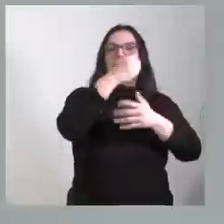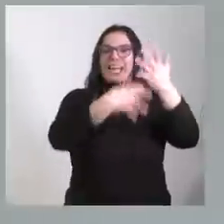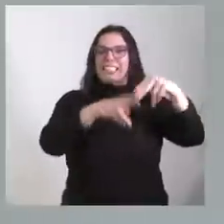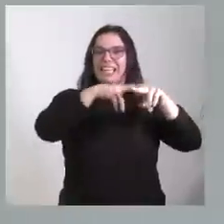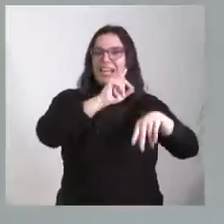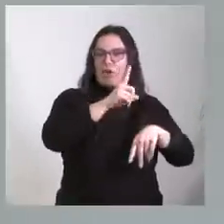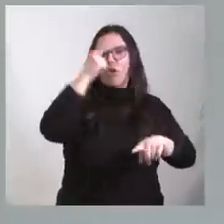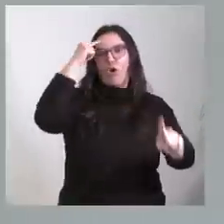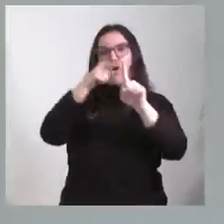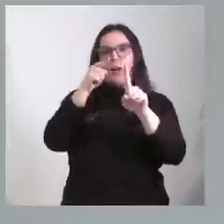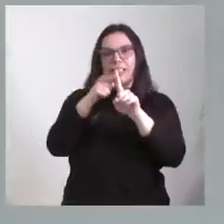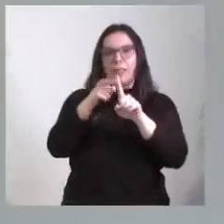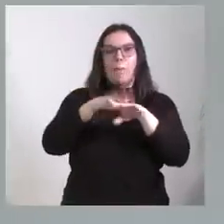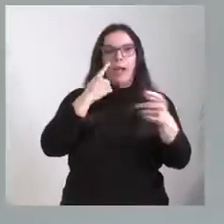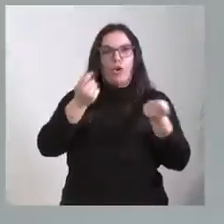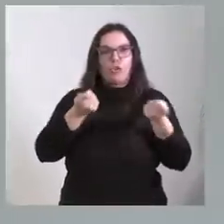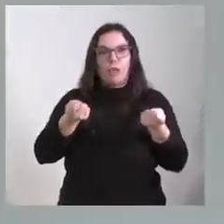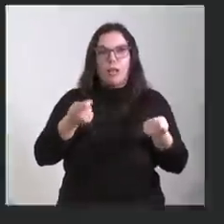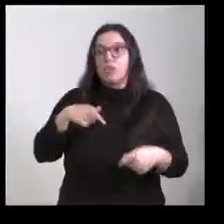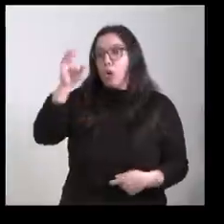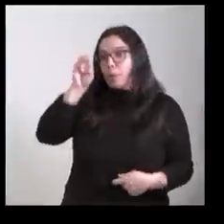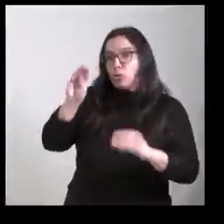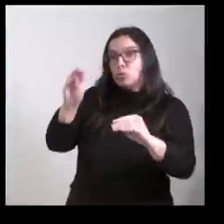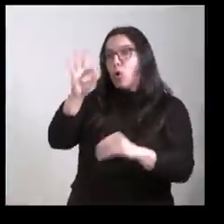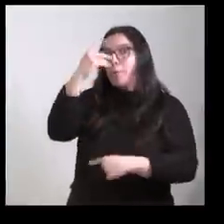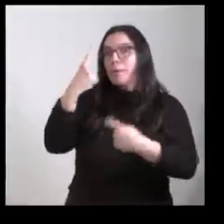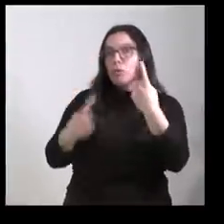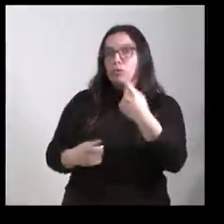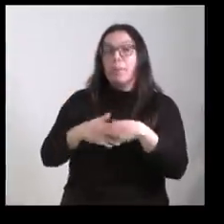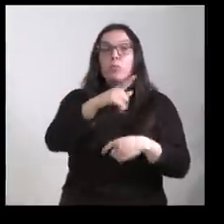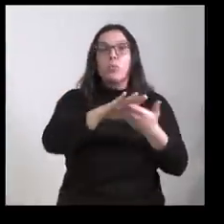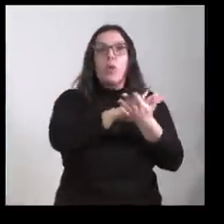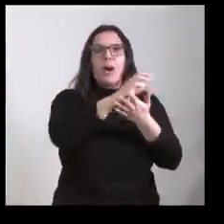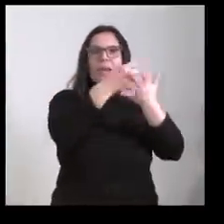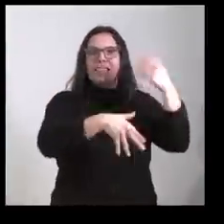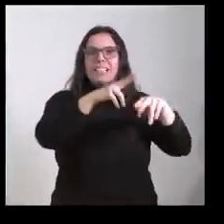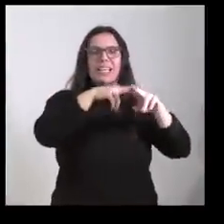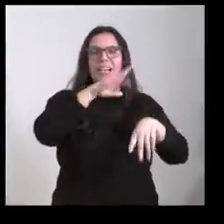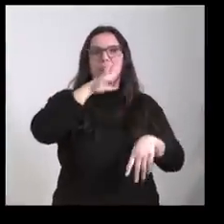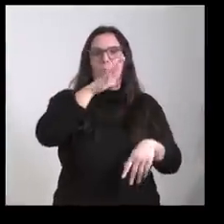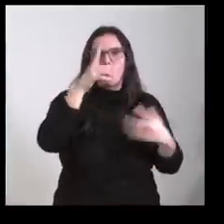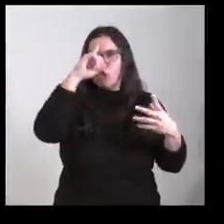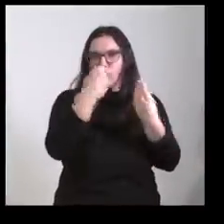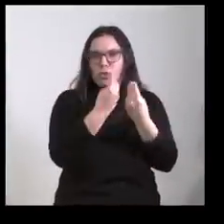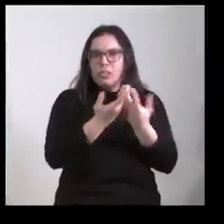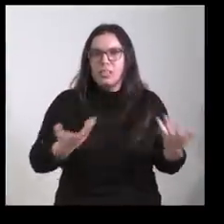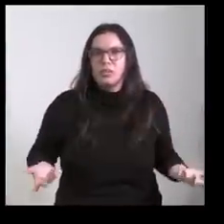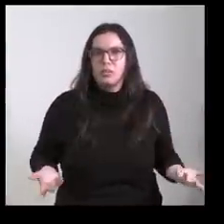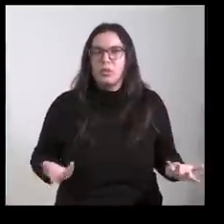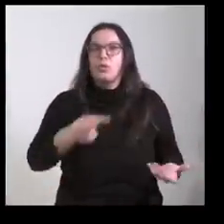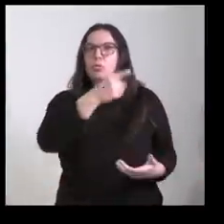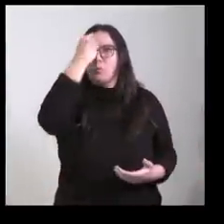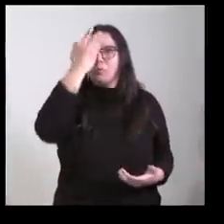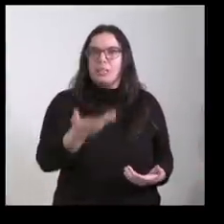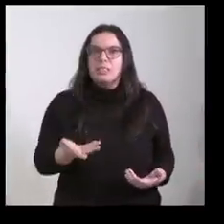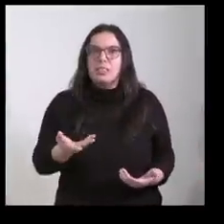o sea es una valoración suya No es que no entiendo porque ha hablado de listas negras porque no no considera que